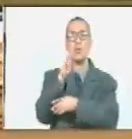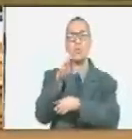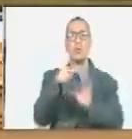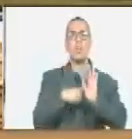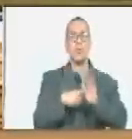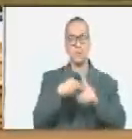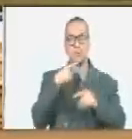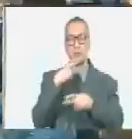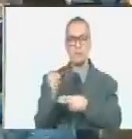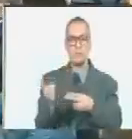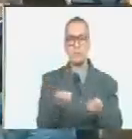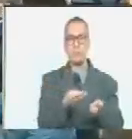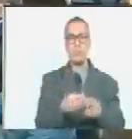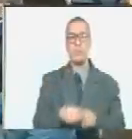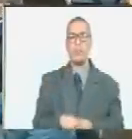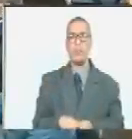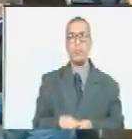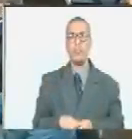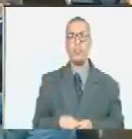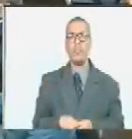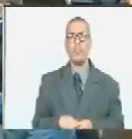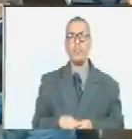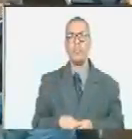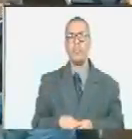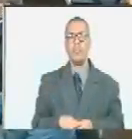y se le concede.